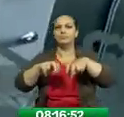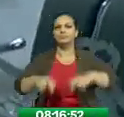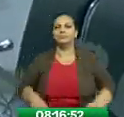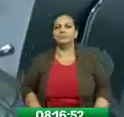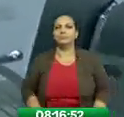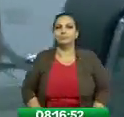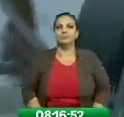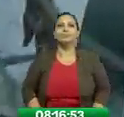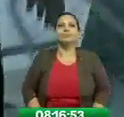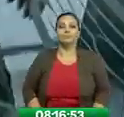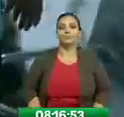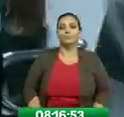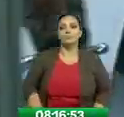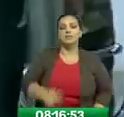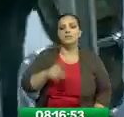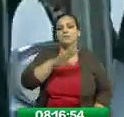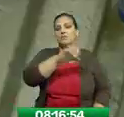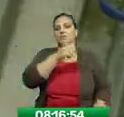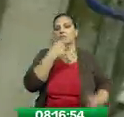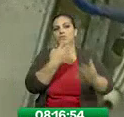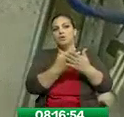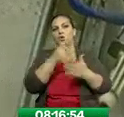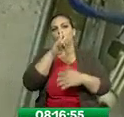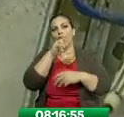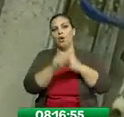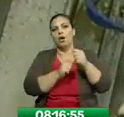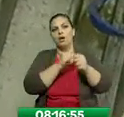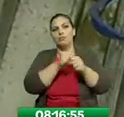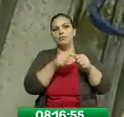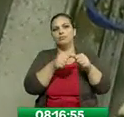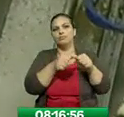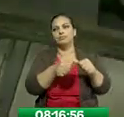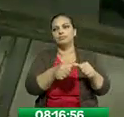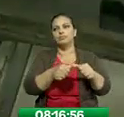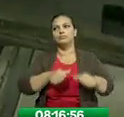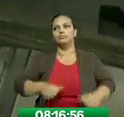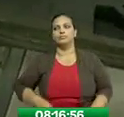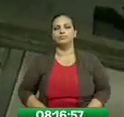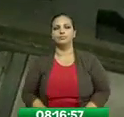hasta con 2 años de cárcel. Informó Jorge Salazar.